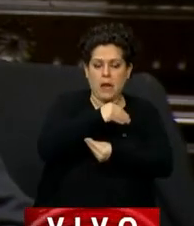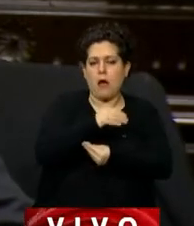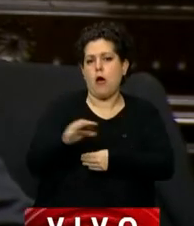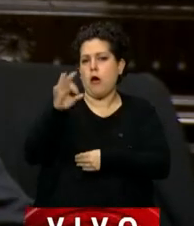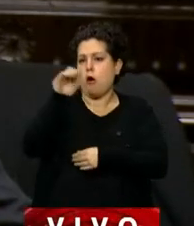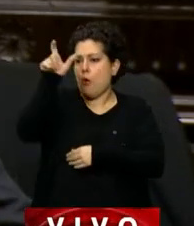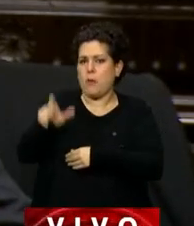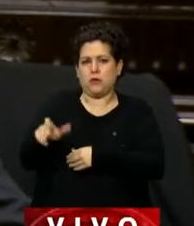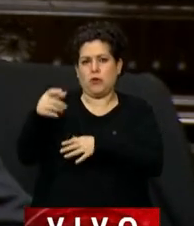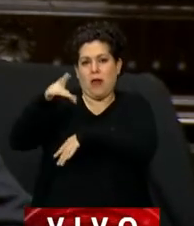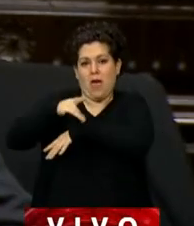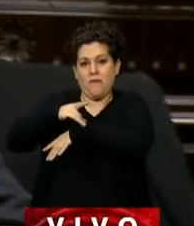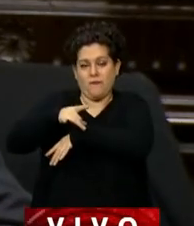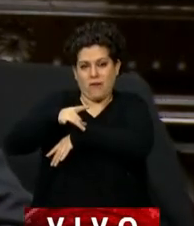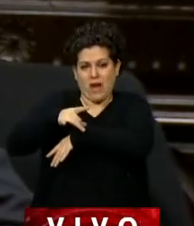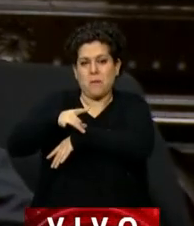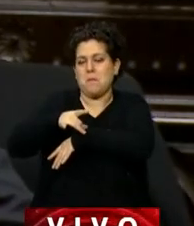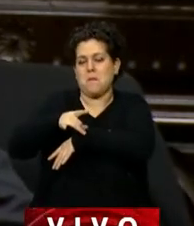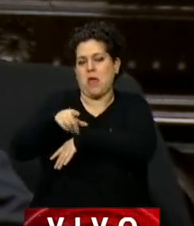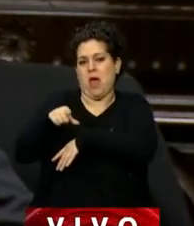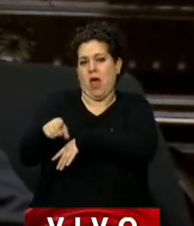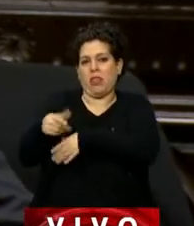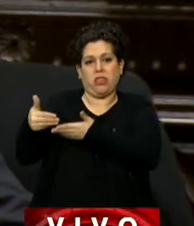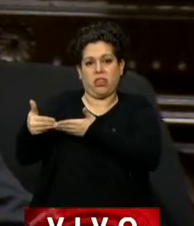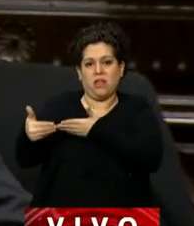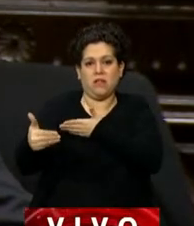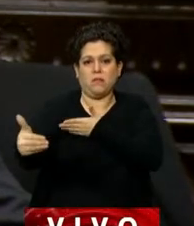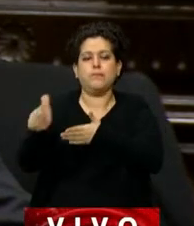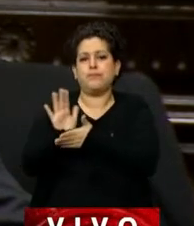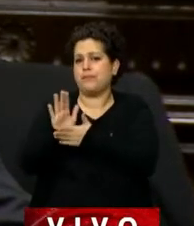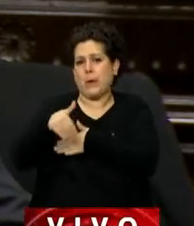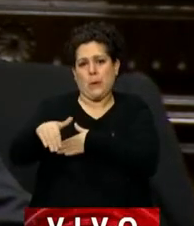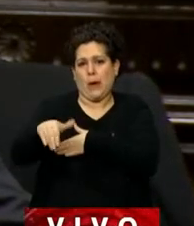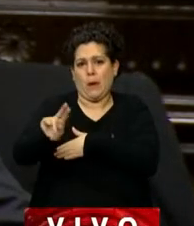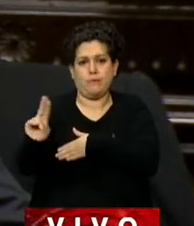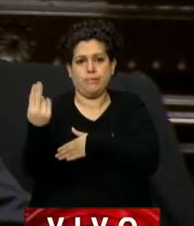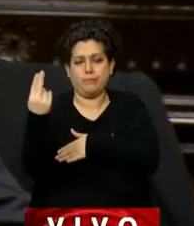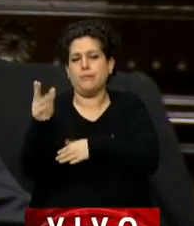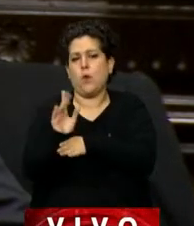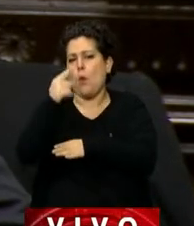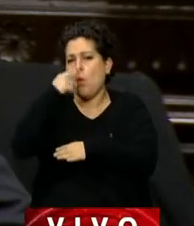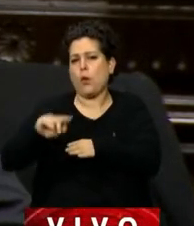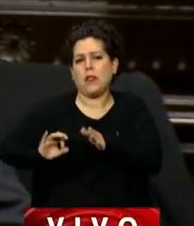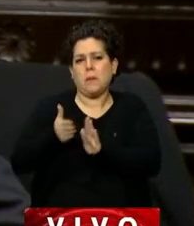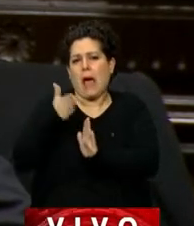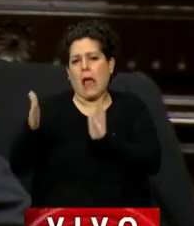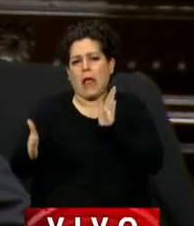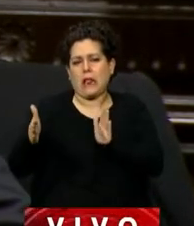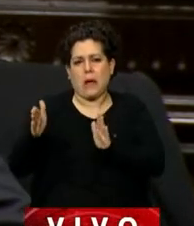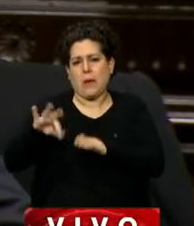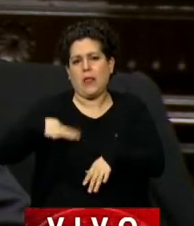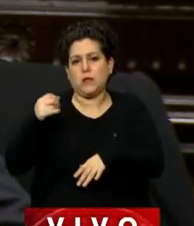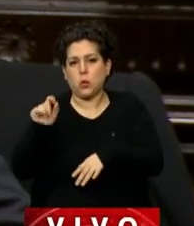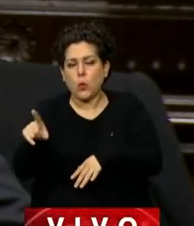el paciente que transita la etapa terminal de su vida pase y la